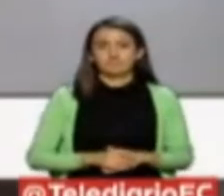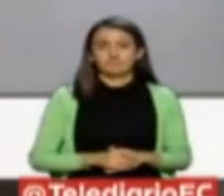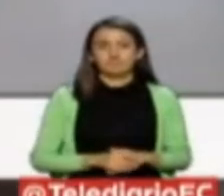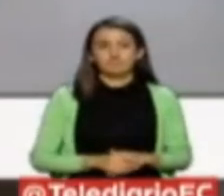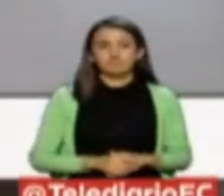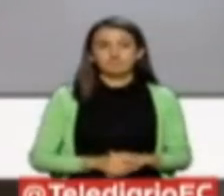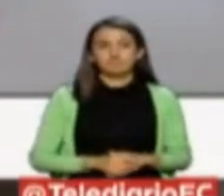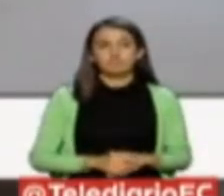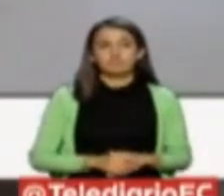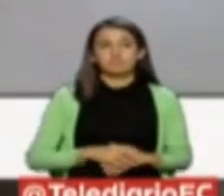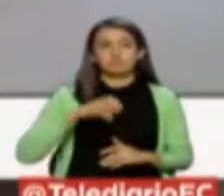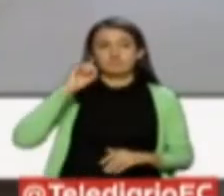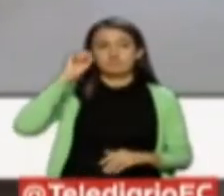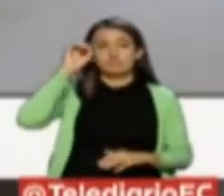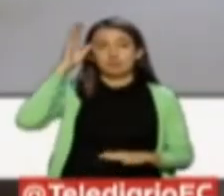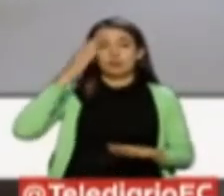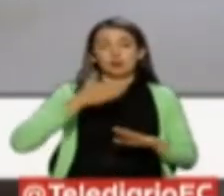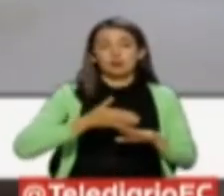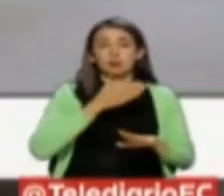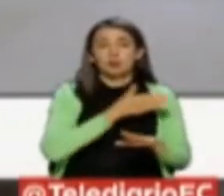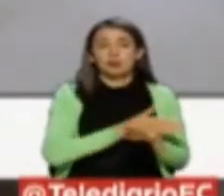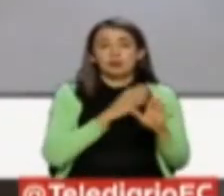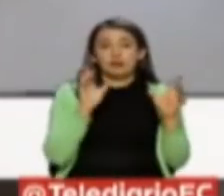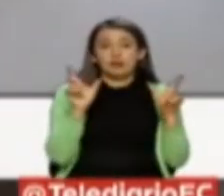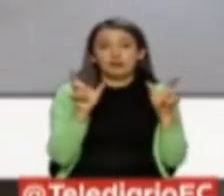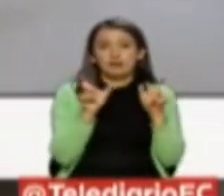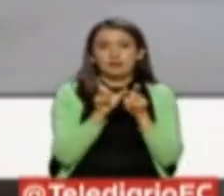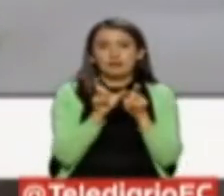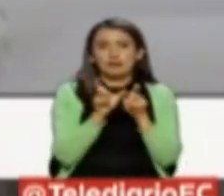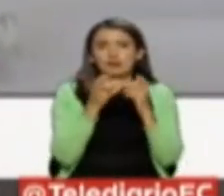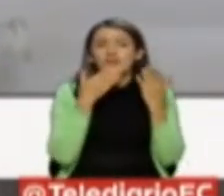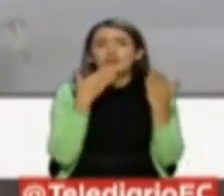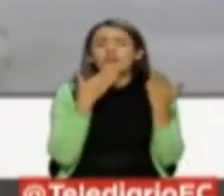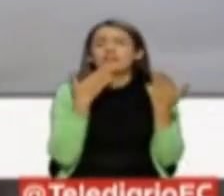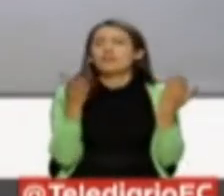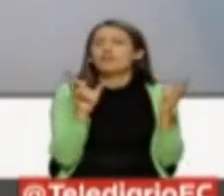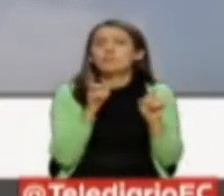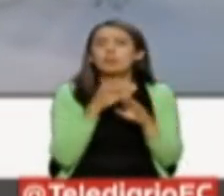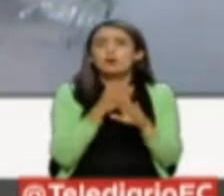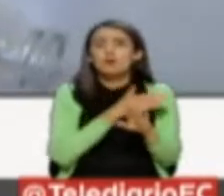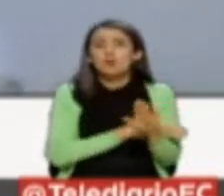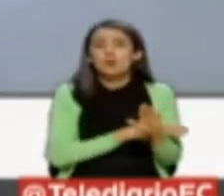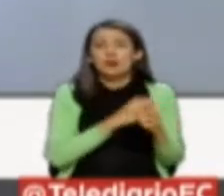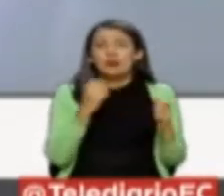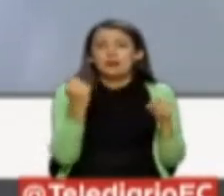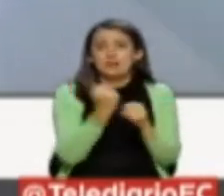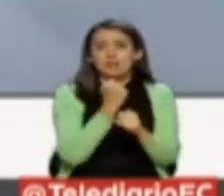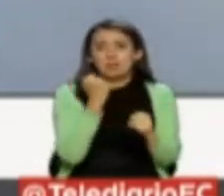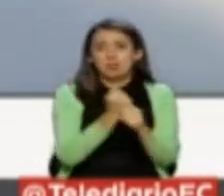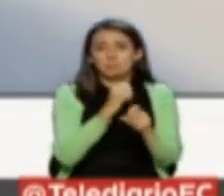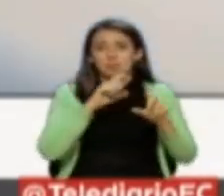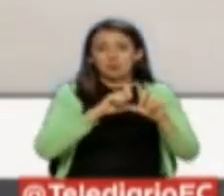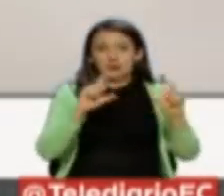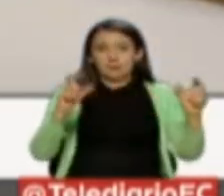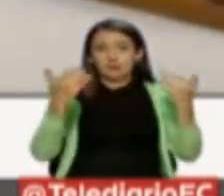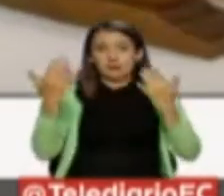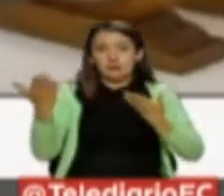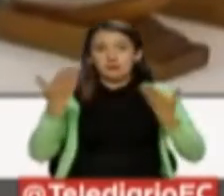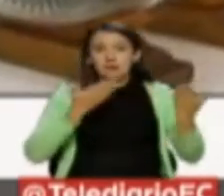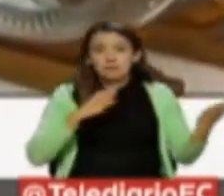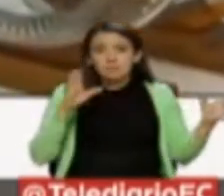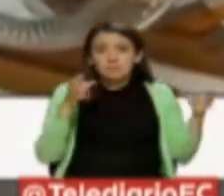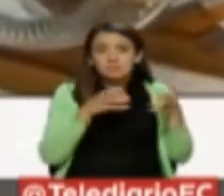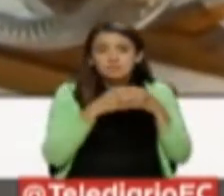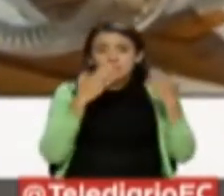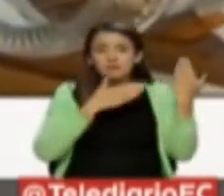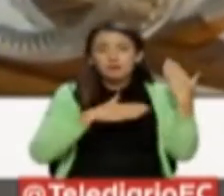En imágenes hace un momentito vimos una como pequeña villa. ¿Cómo hizo esta villa? Porque la mayoría del trabajo son los barcos. Pero esta pequeña villa,